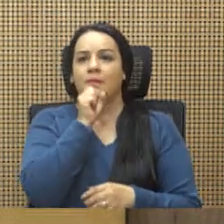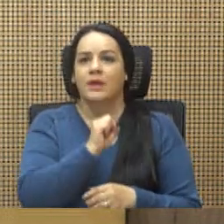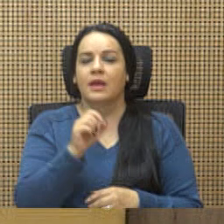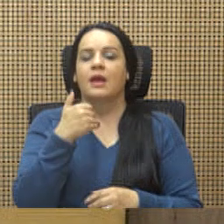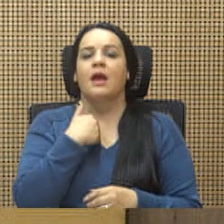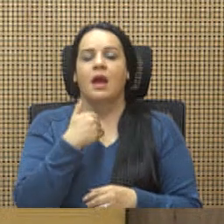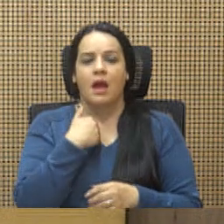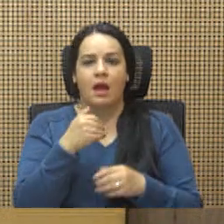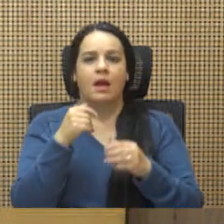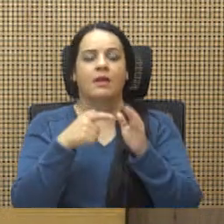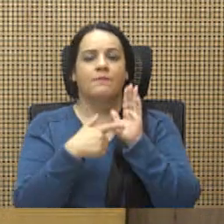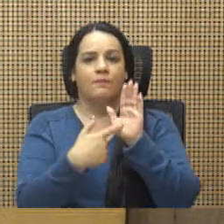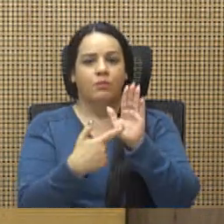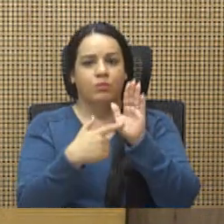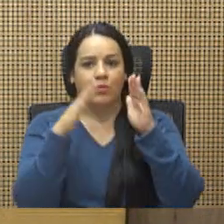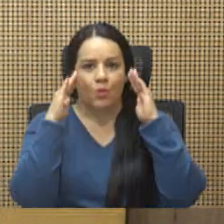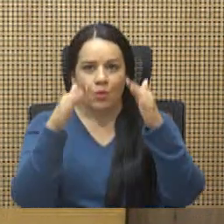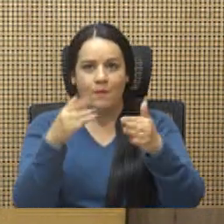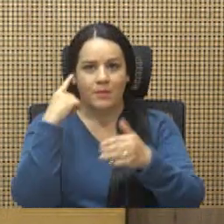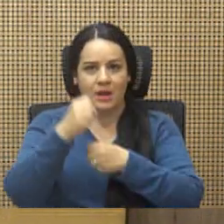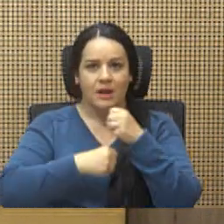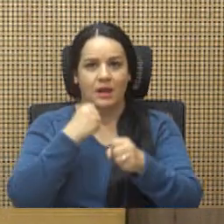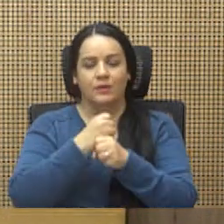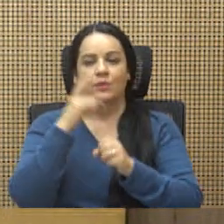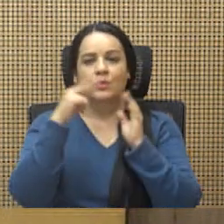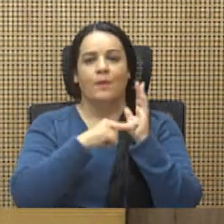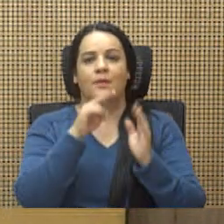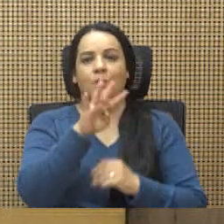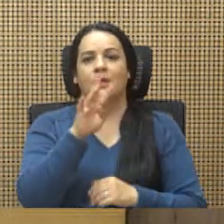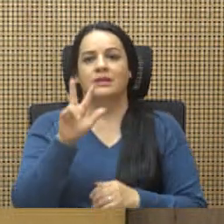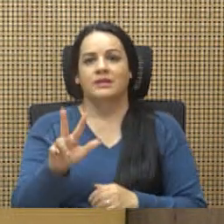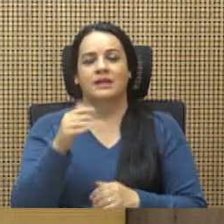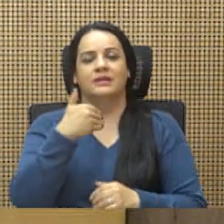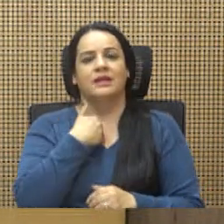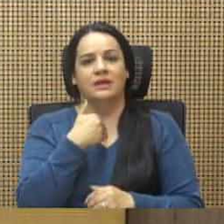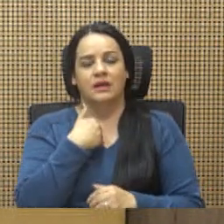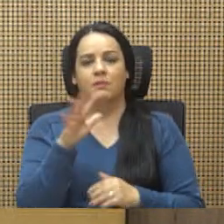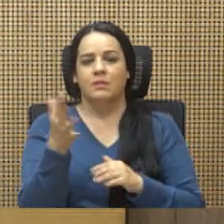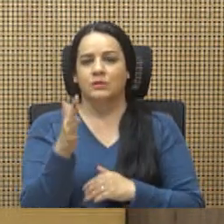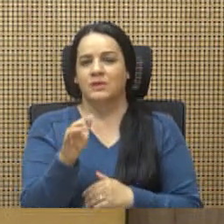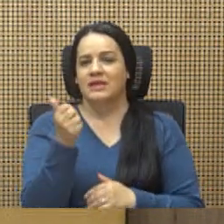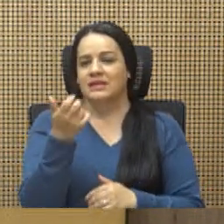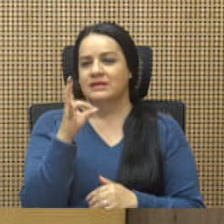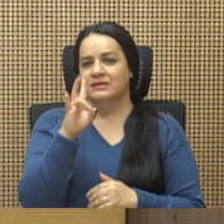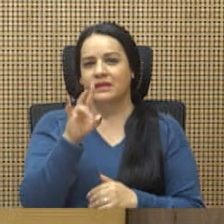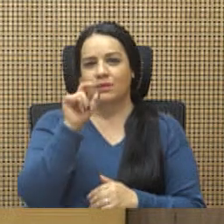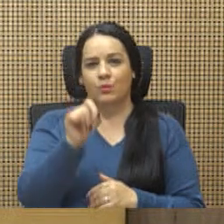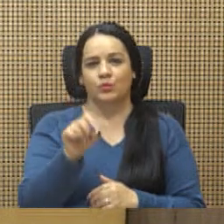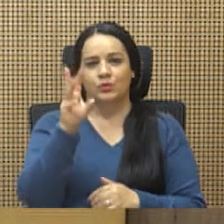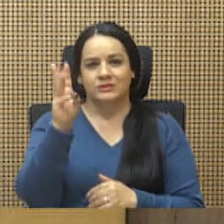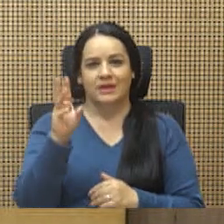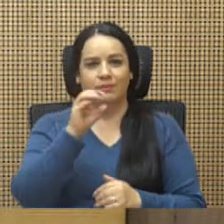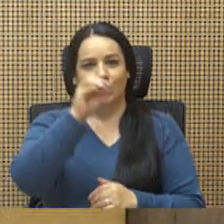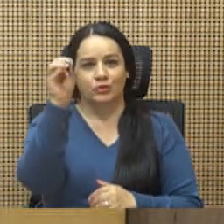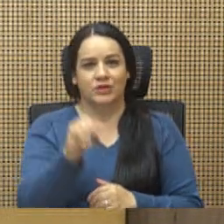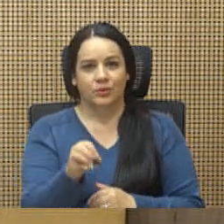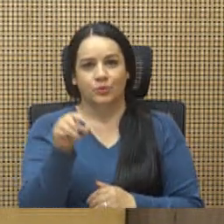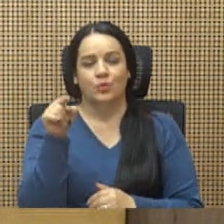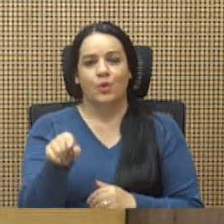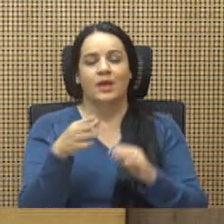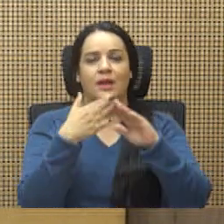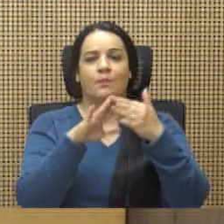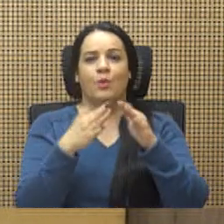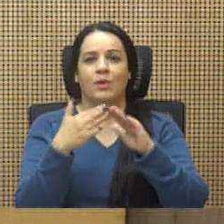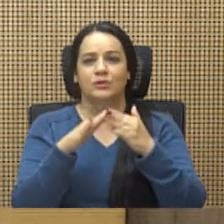vemos las proyecciones para el año 2000 43 vamos a tener cerca del 17.6 de la